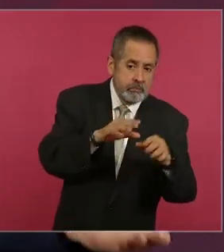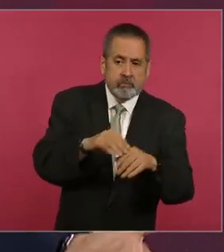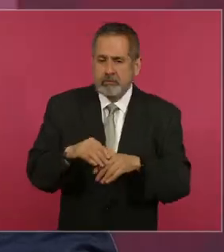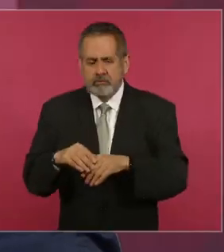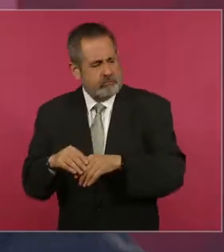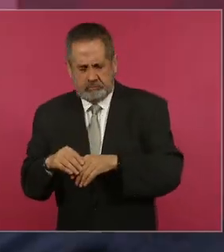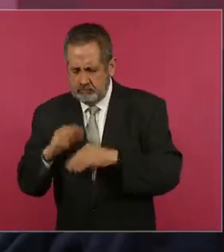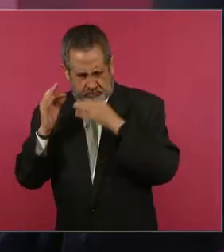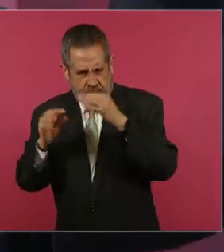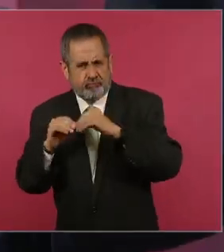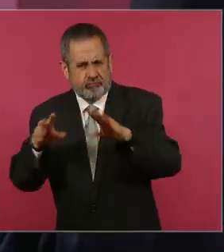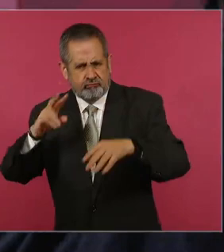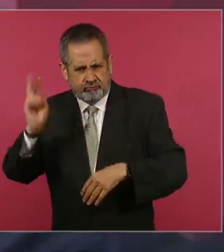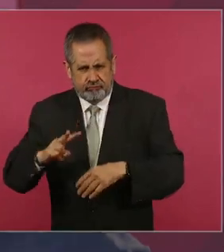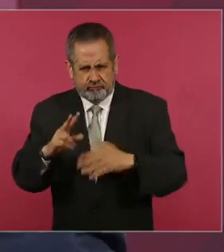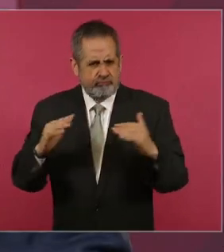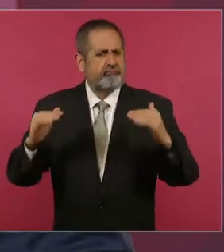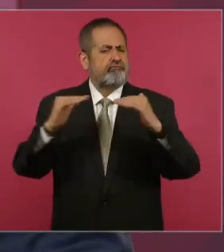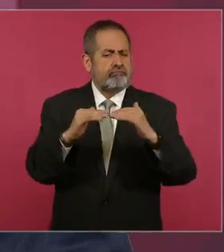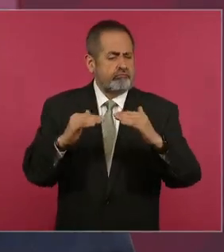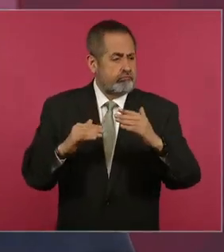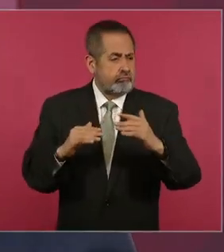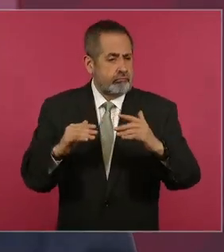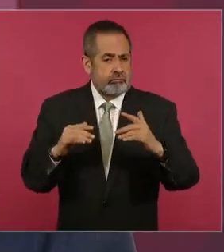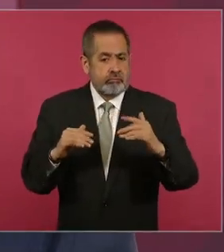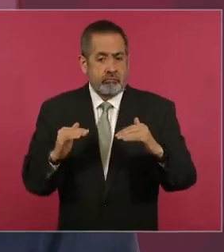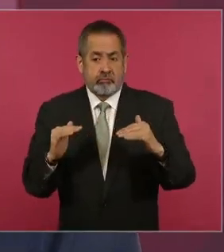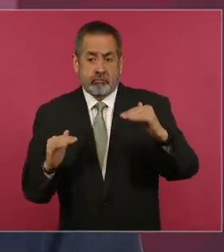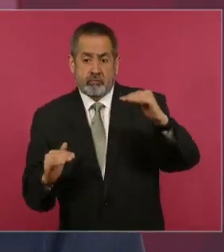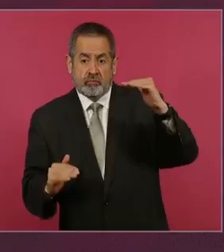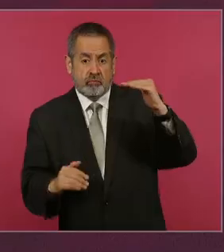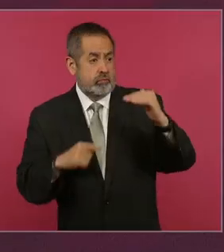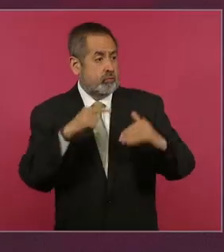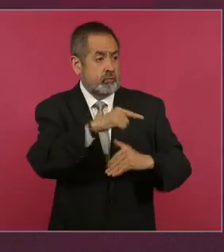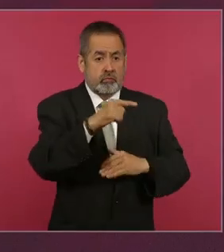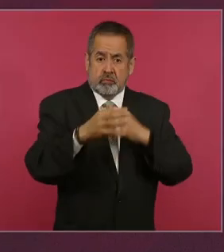porque es muy desigual la campaña.